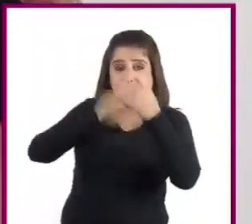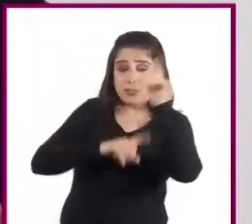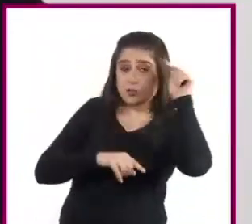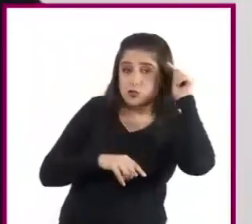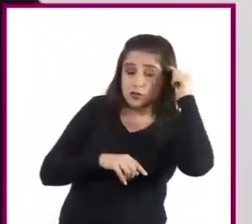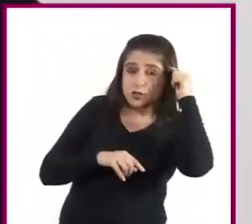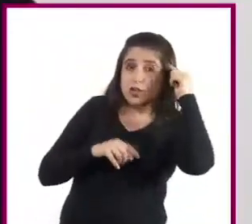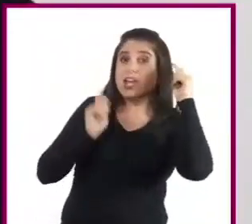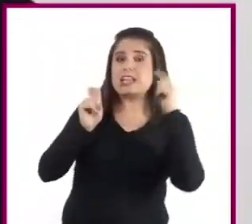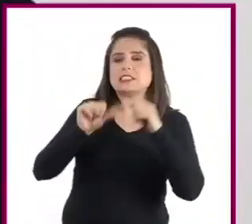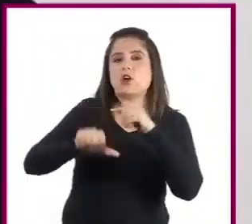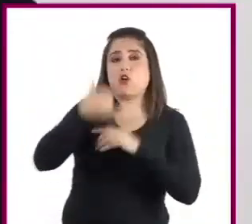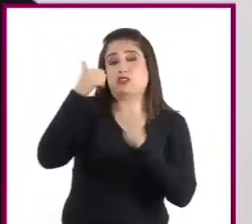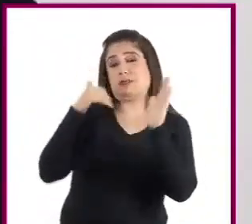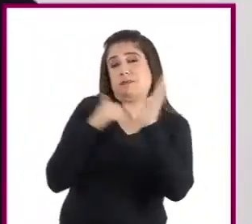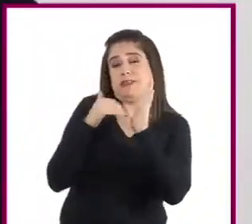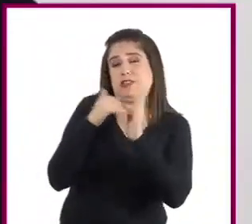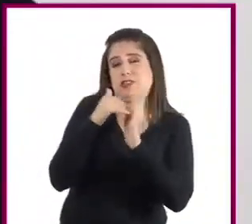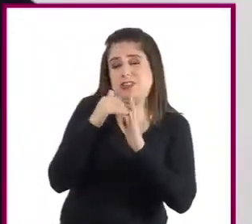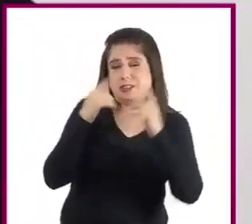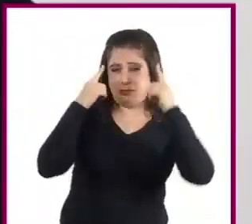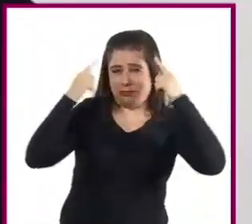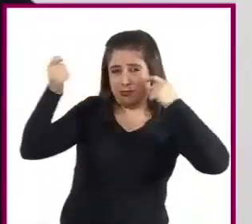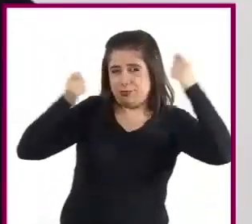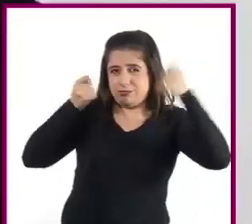maneja 11 millones de bits.